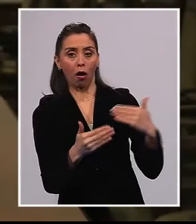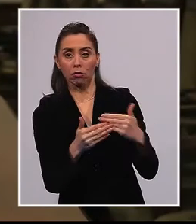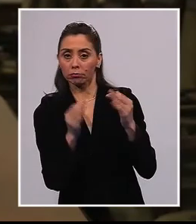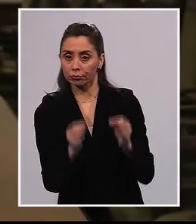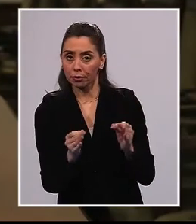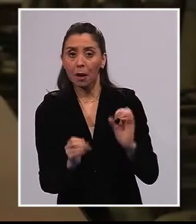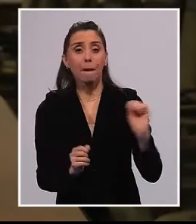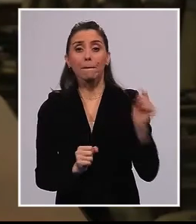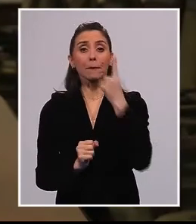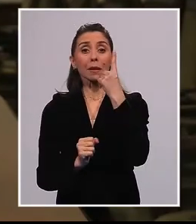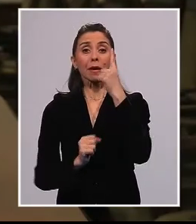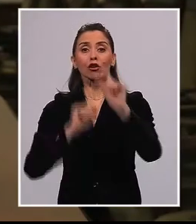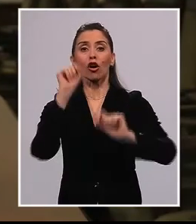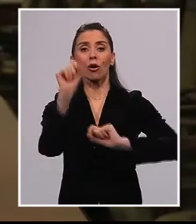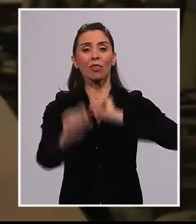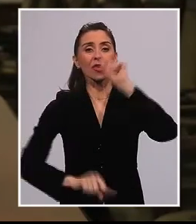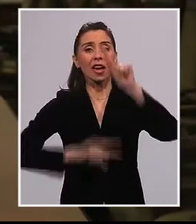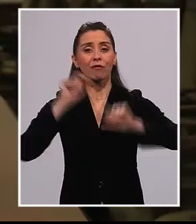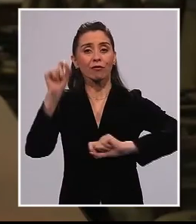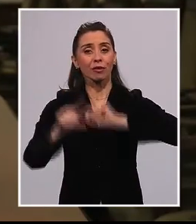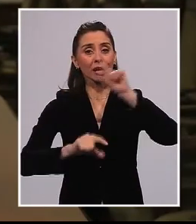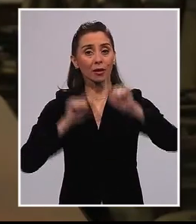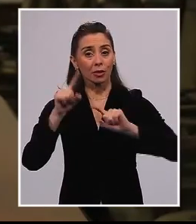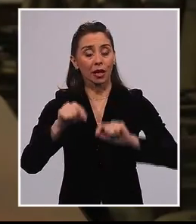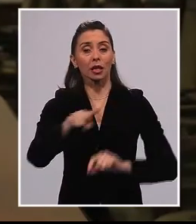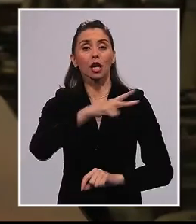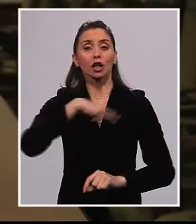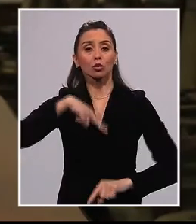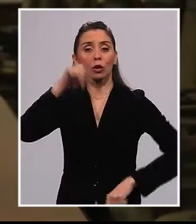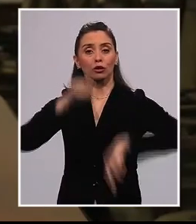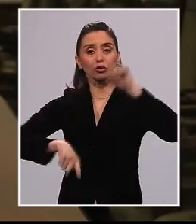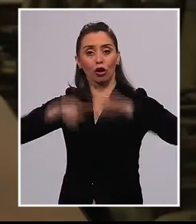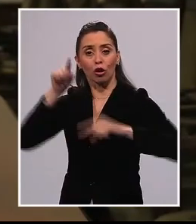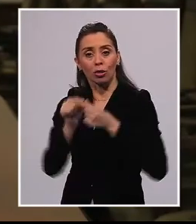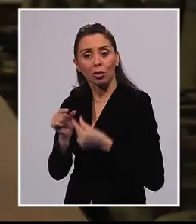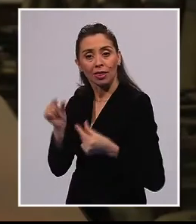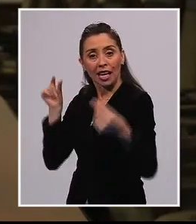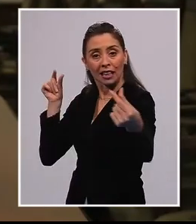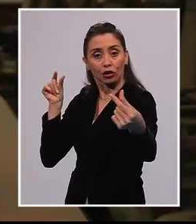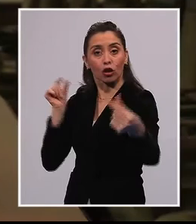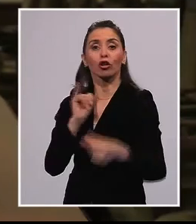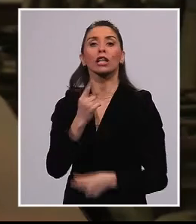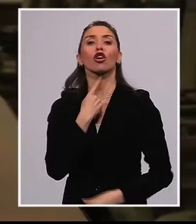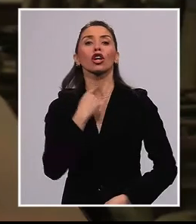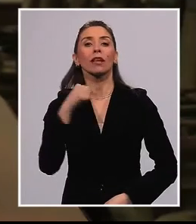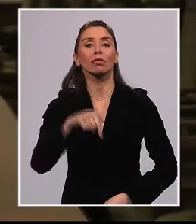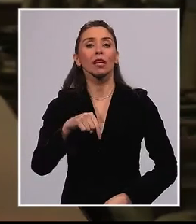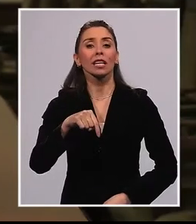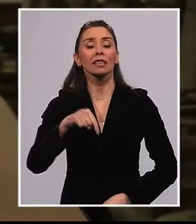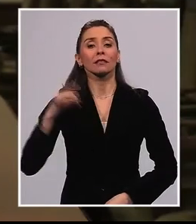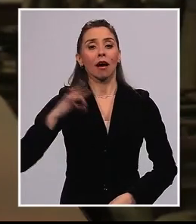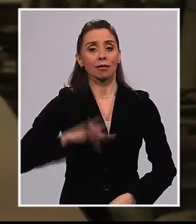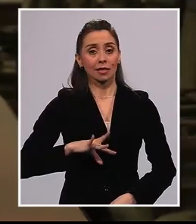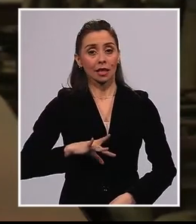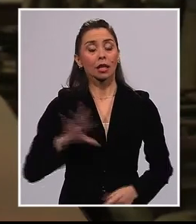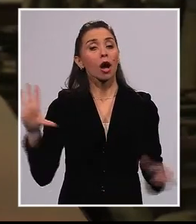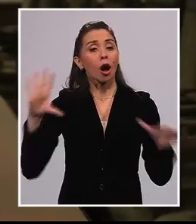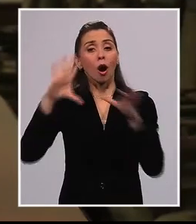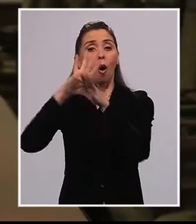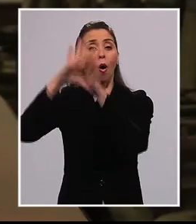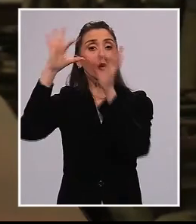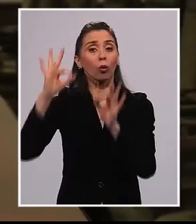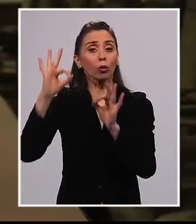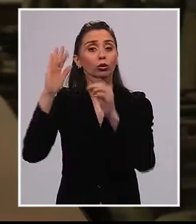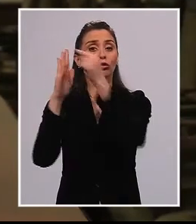ellos es la defensa inclaudicable de nuestra integridad territorial y de los intereses nacionales éstos coinciden plenamente